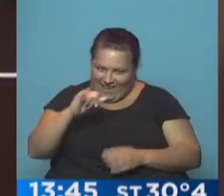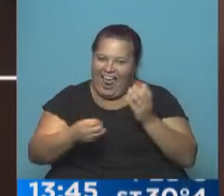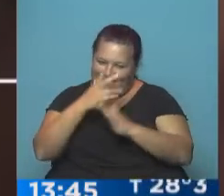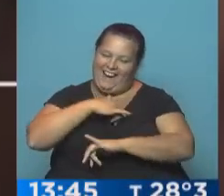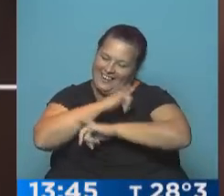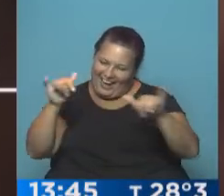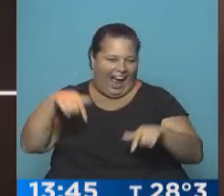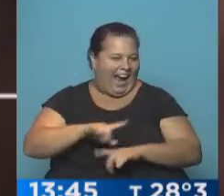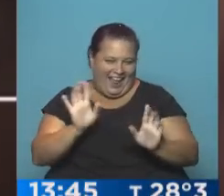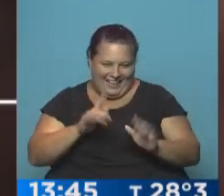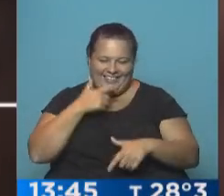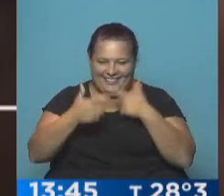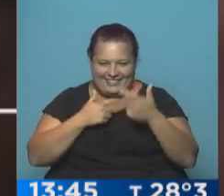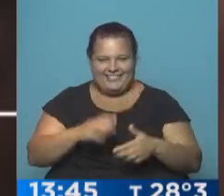mañana se sabrá todo lo que hay que saber